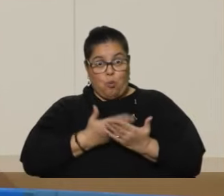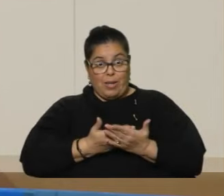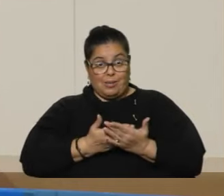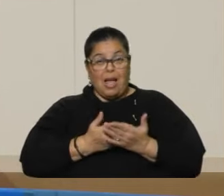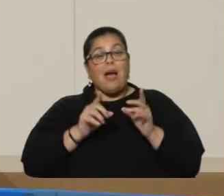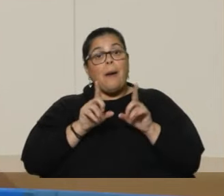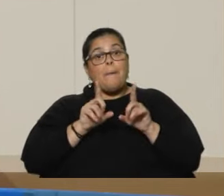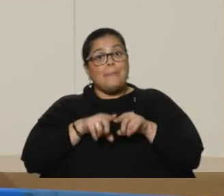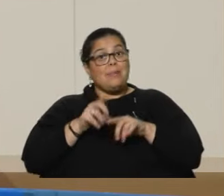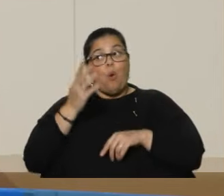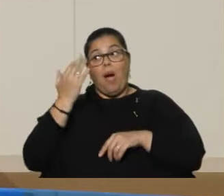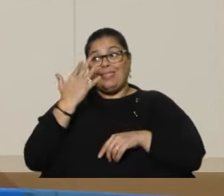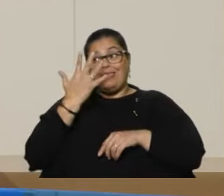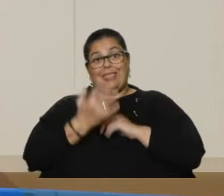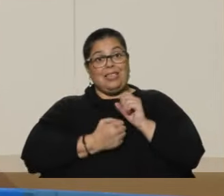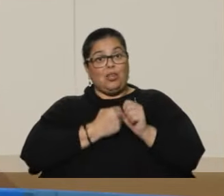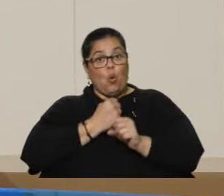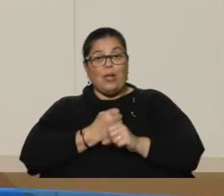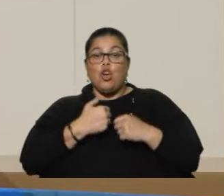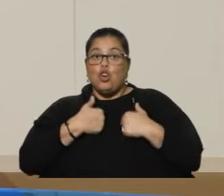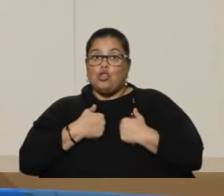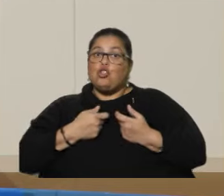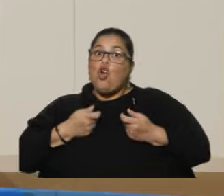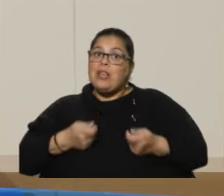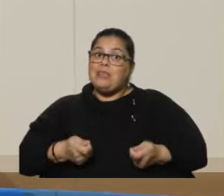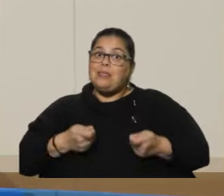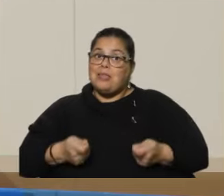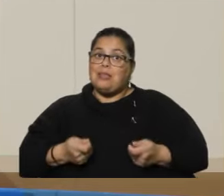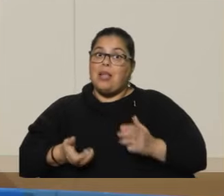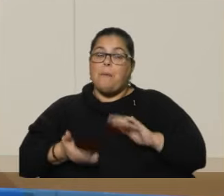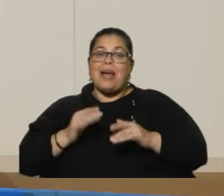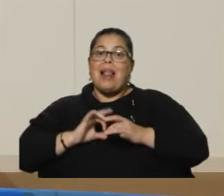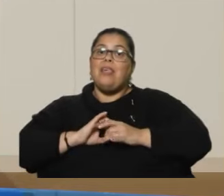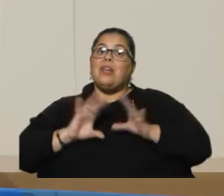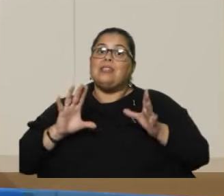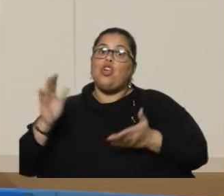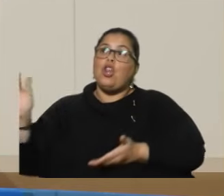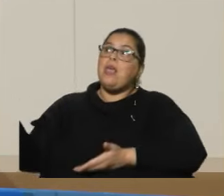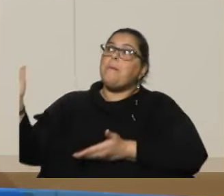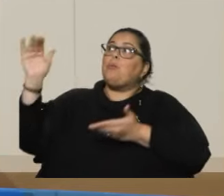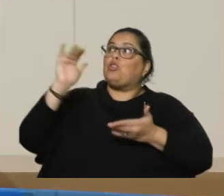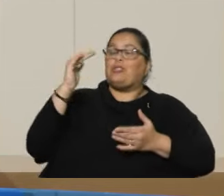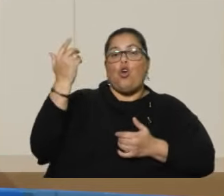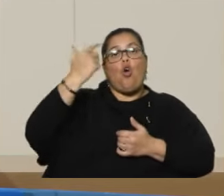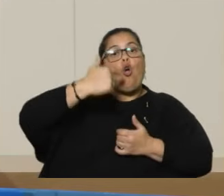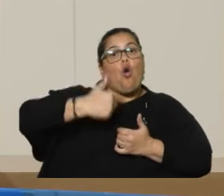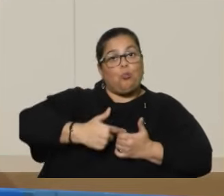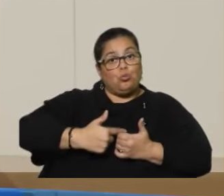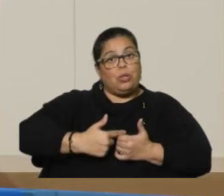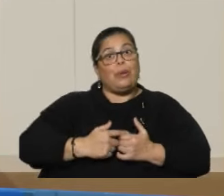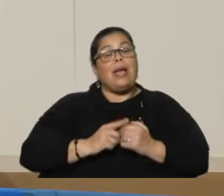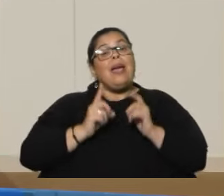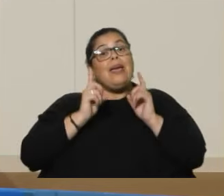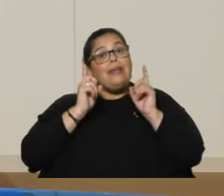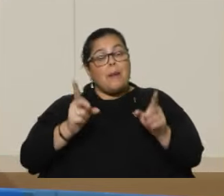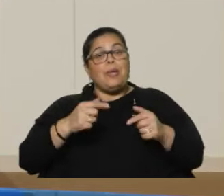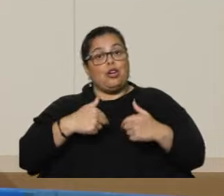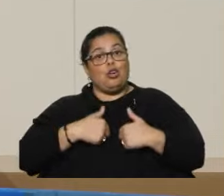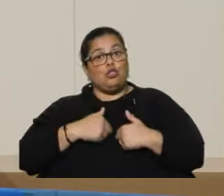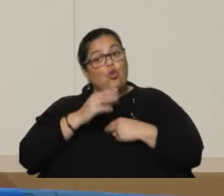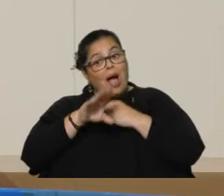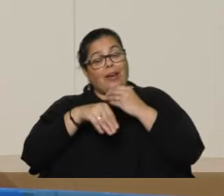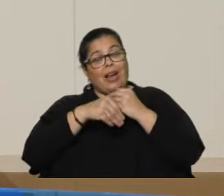vamos a insistir por la liberalización de la importación y refinación de combustible y agregamos que además creemos que hay mejoras de eficiencia